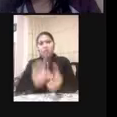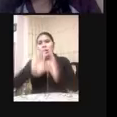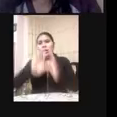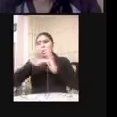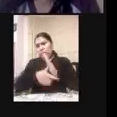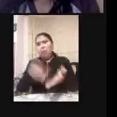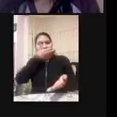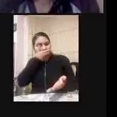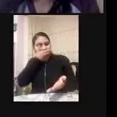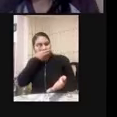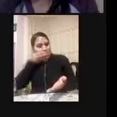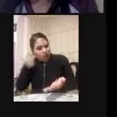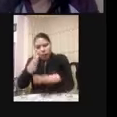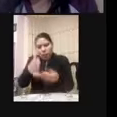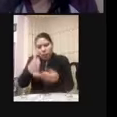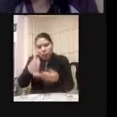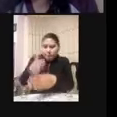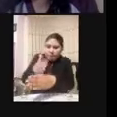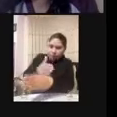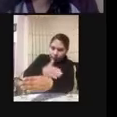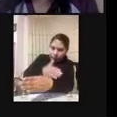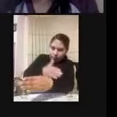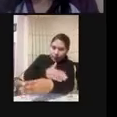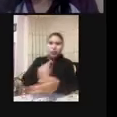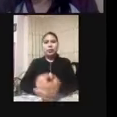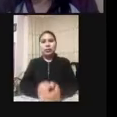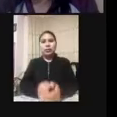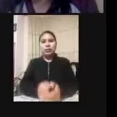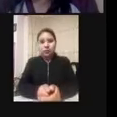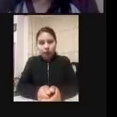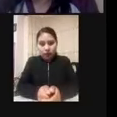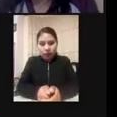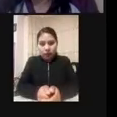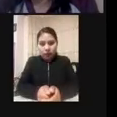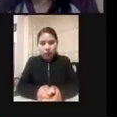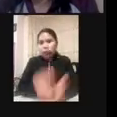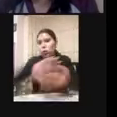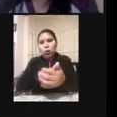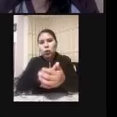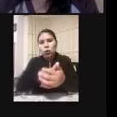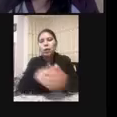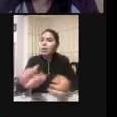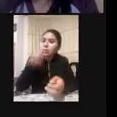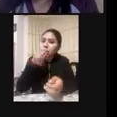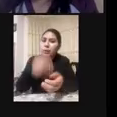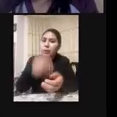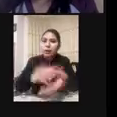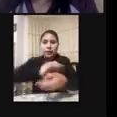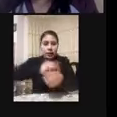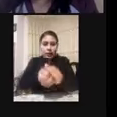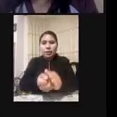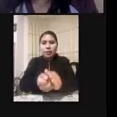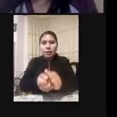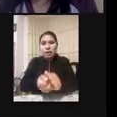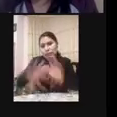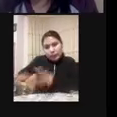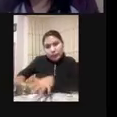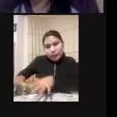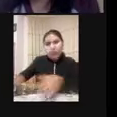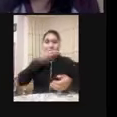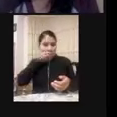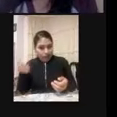tolerando, nosotros vamos a empezar a cambiar todos estos alimentos y vamos a ver que poco a poco ella va a empezar a tolerar más.